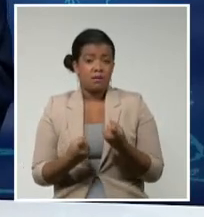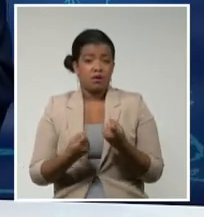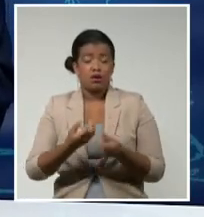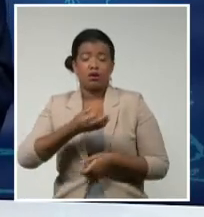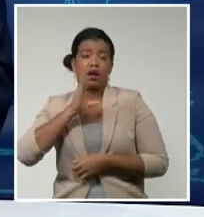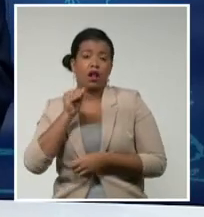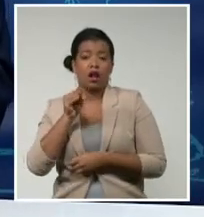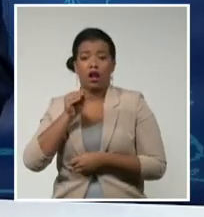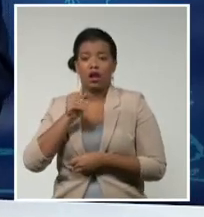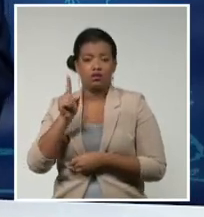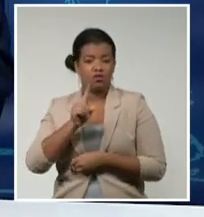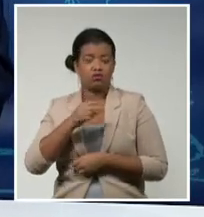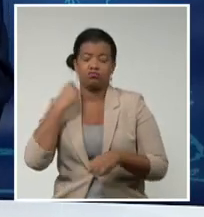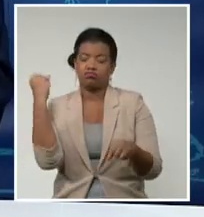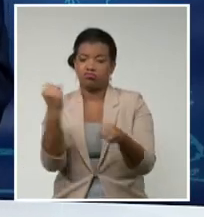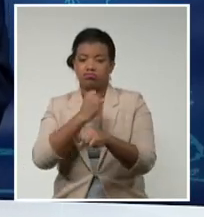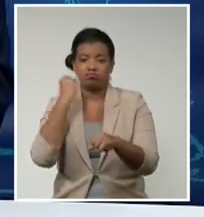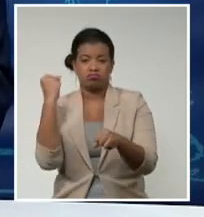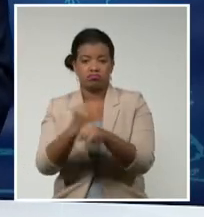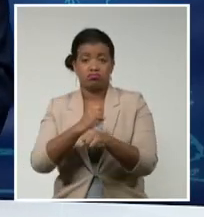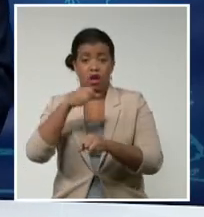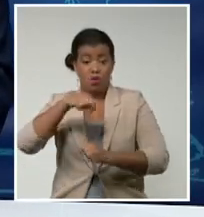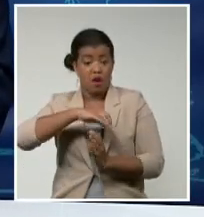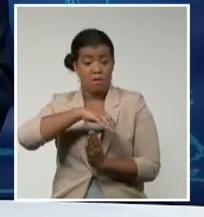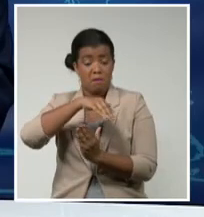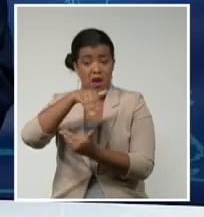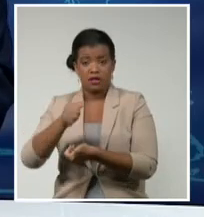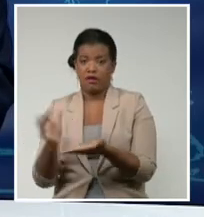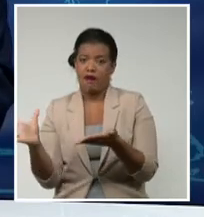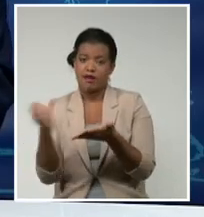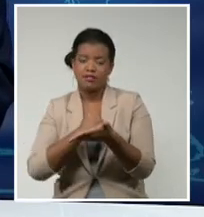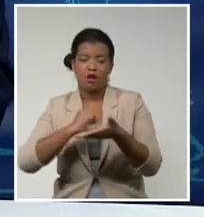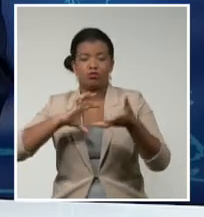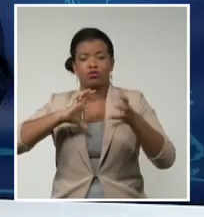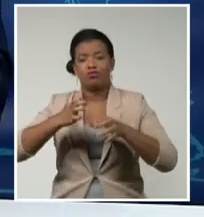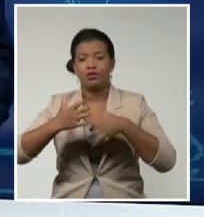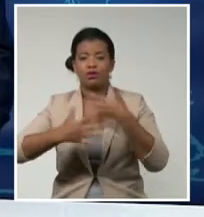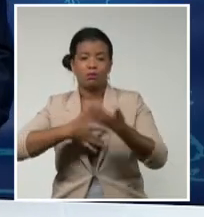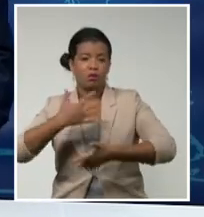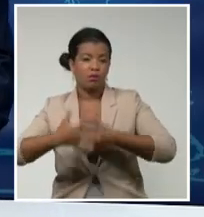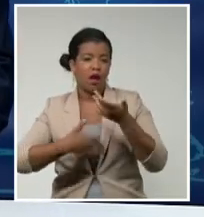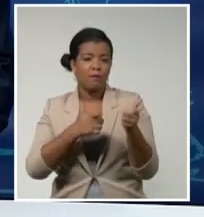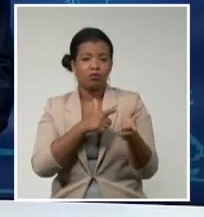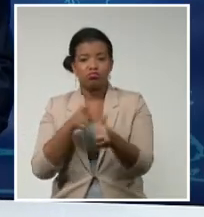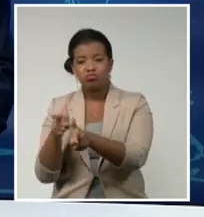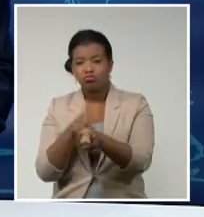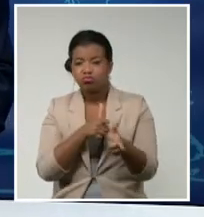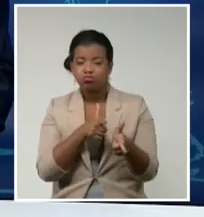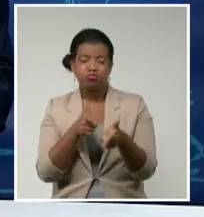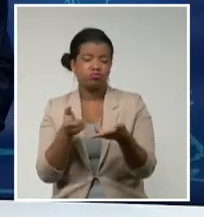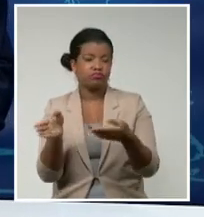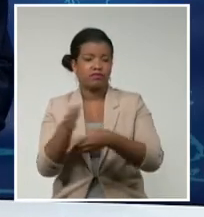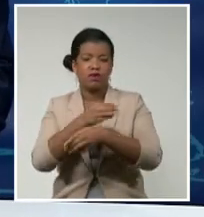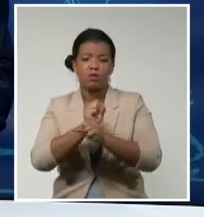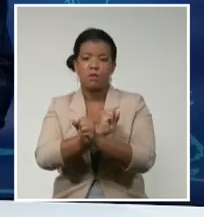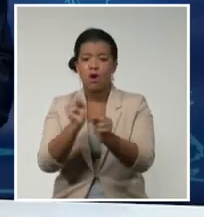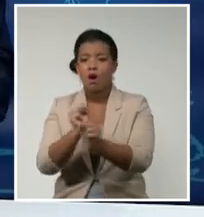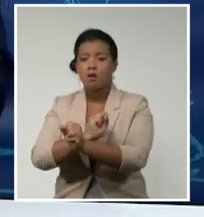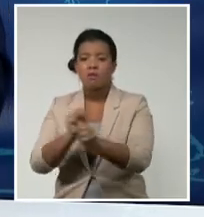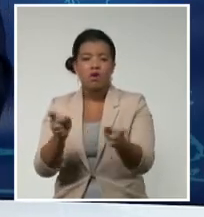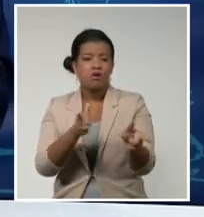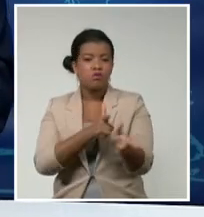para desterrar del planeta con toda firmeza los conflictos y la carrera armamentista las guerras no convencionales